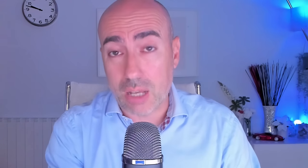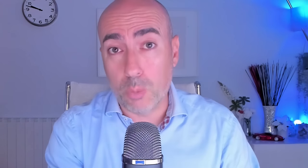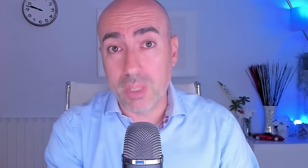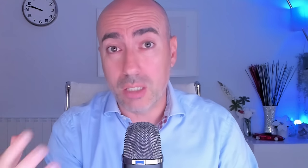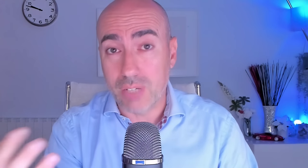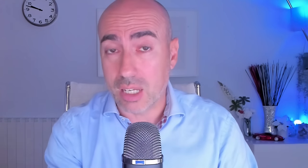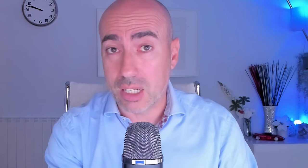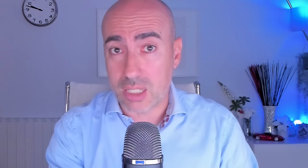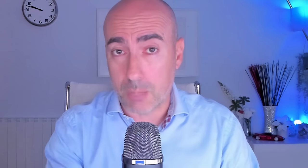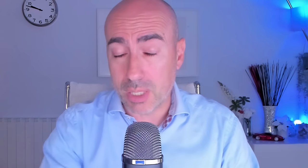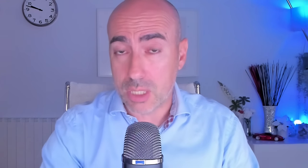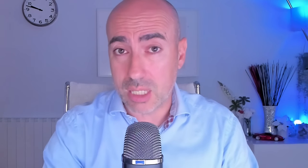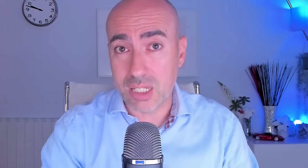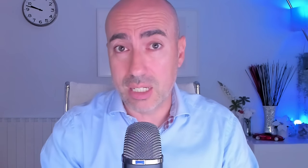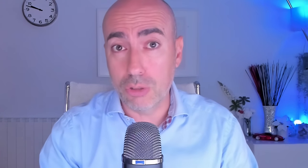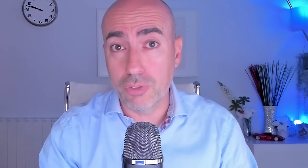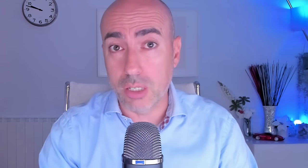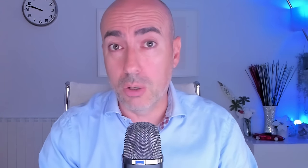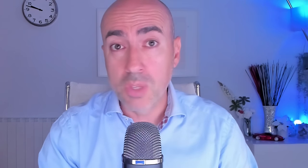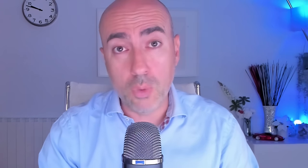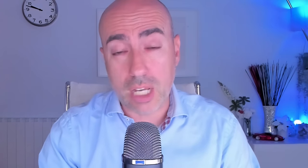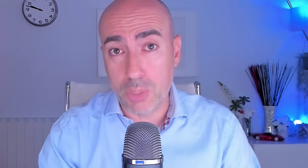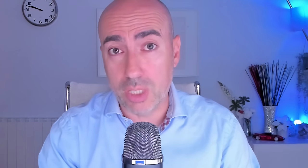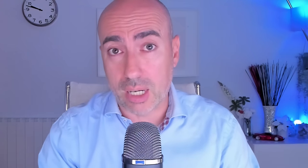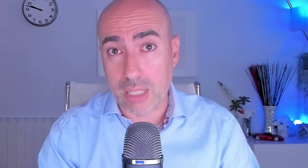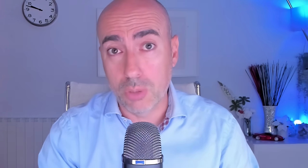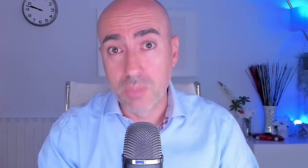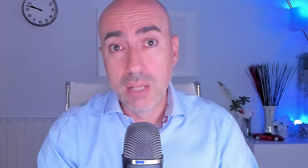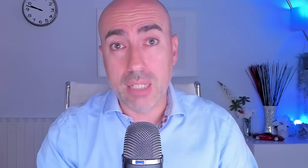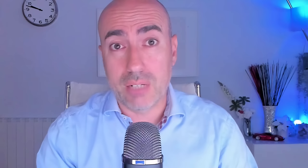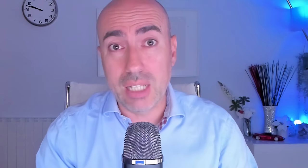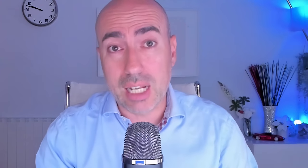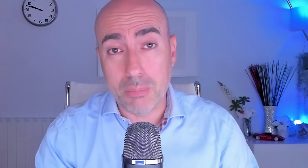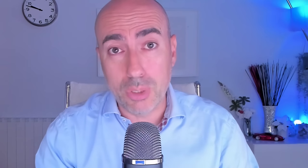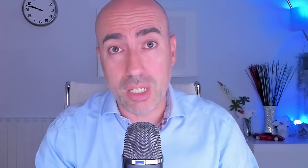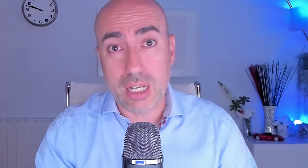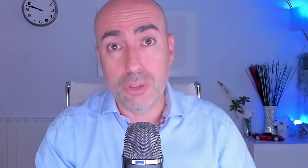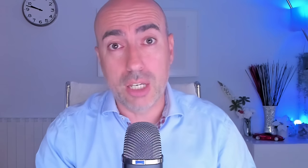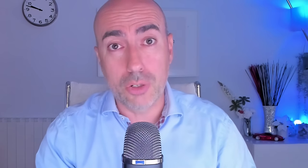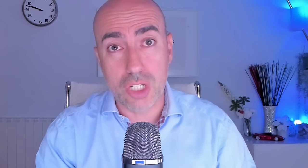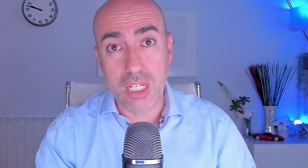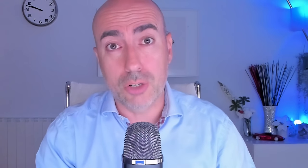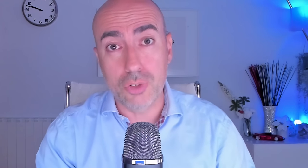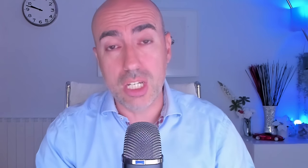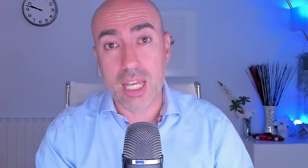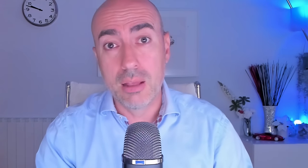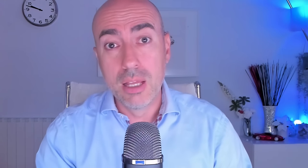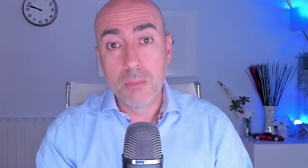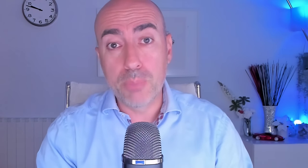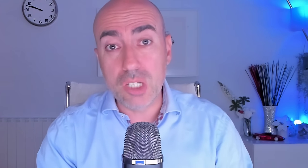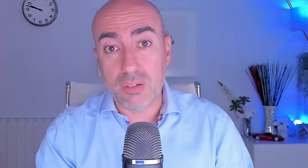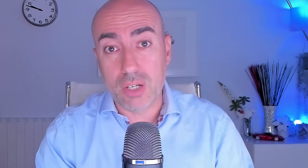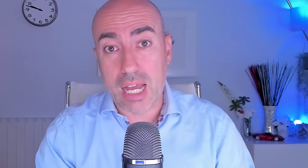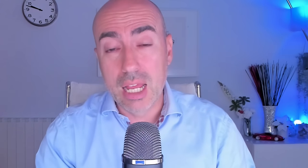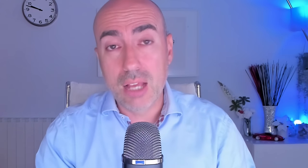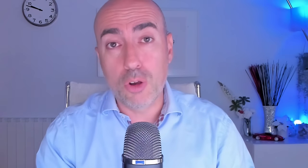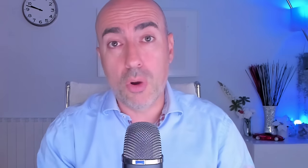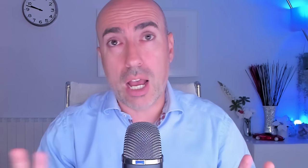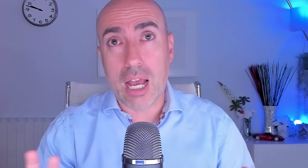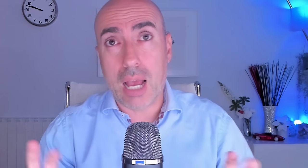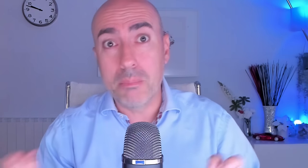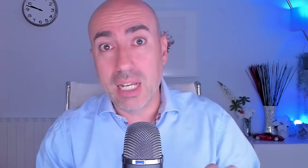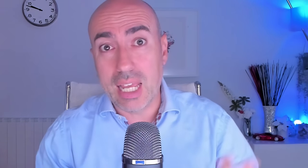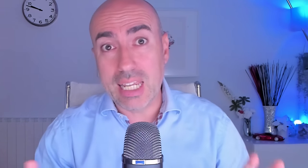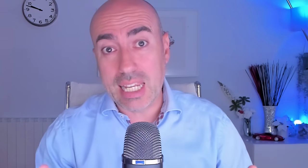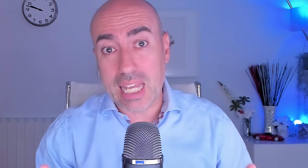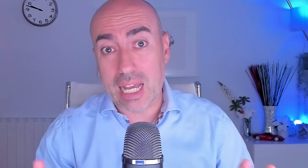es la ventaja competitiva que quiere extraer Pedro Sánchez y el gobierno un cambio de relato a través del cambio de relato que consigue consigue posicionar como